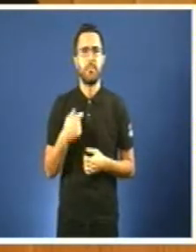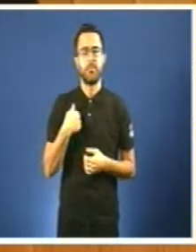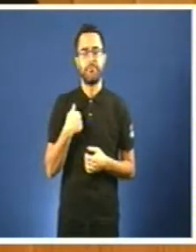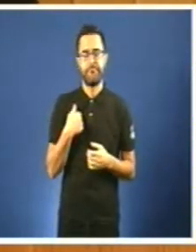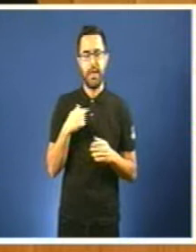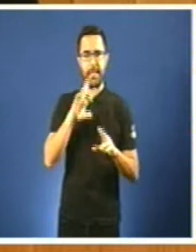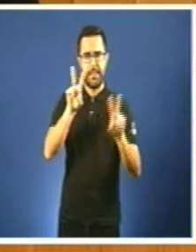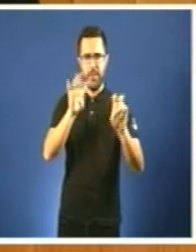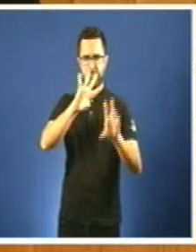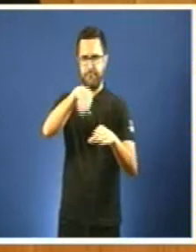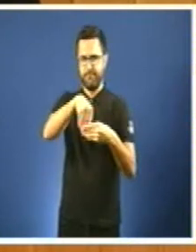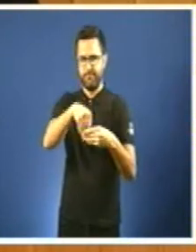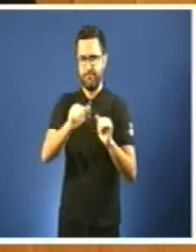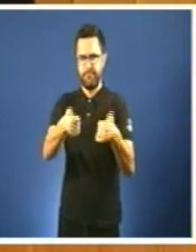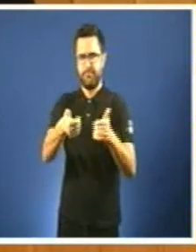unha pregunta